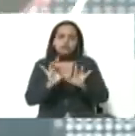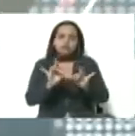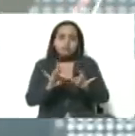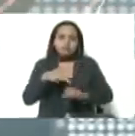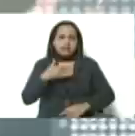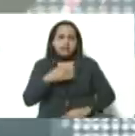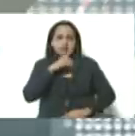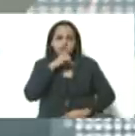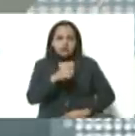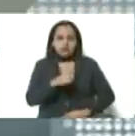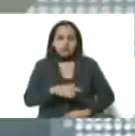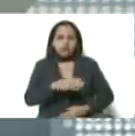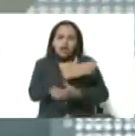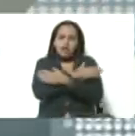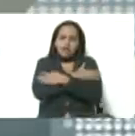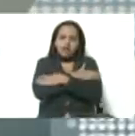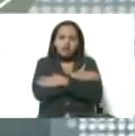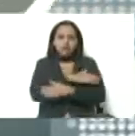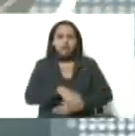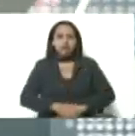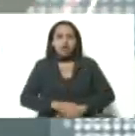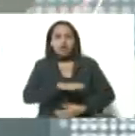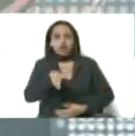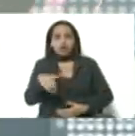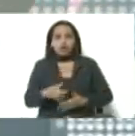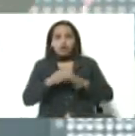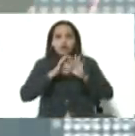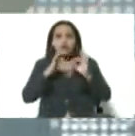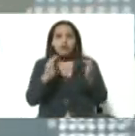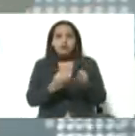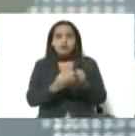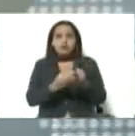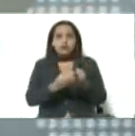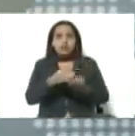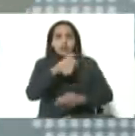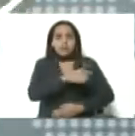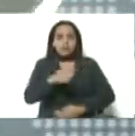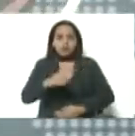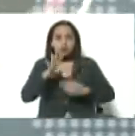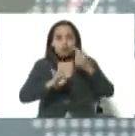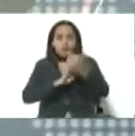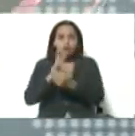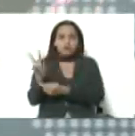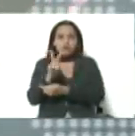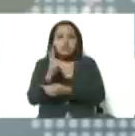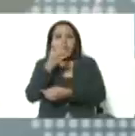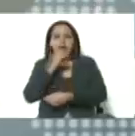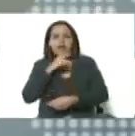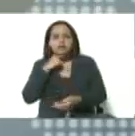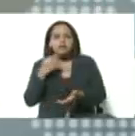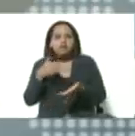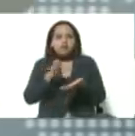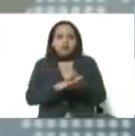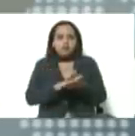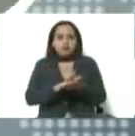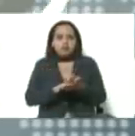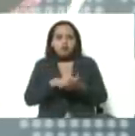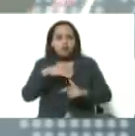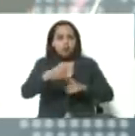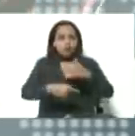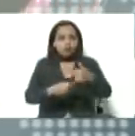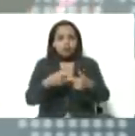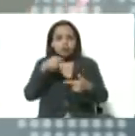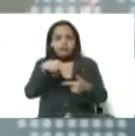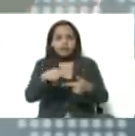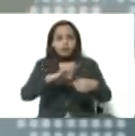si le pegas también de sobra a los familiares cuatro personales cayeron en esta